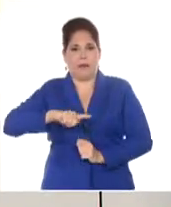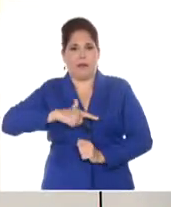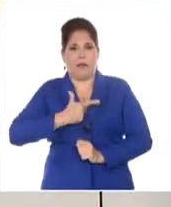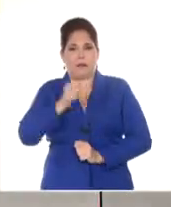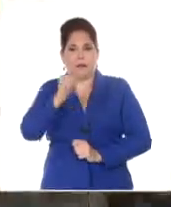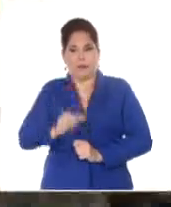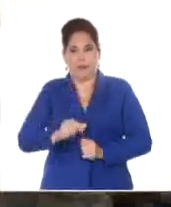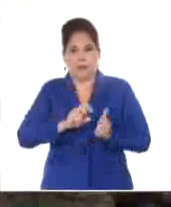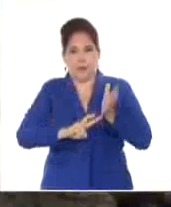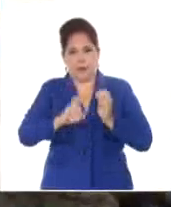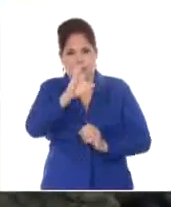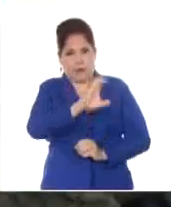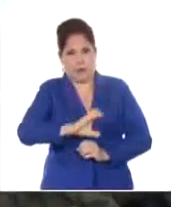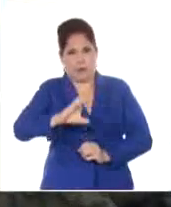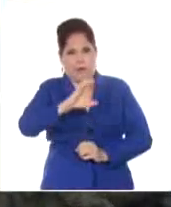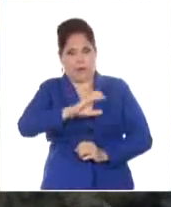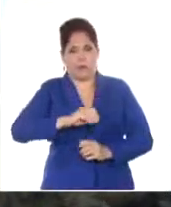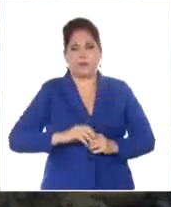la provincia.